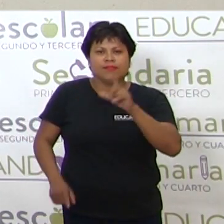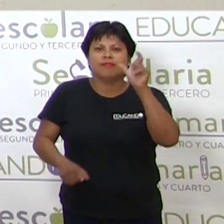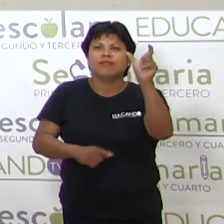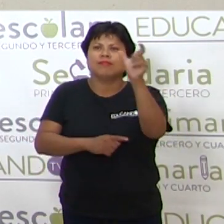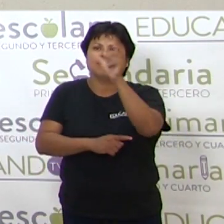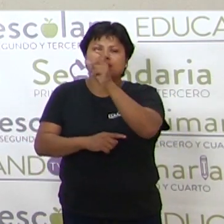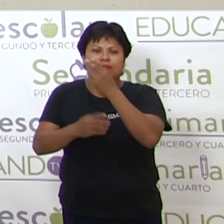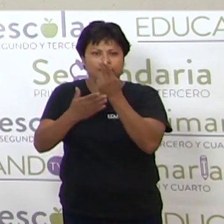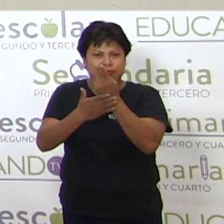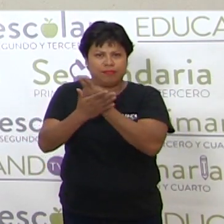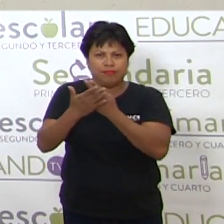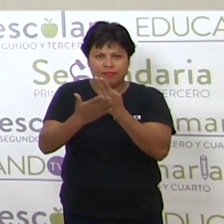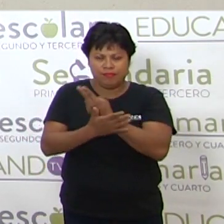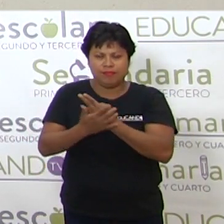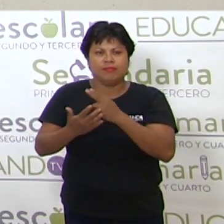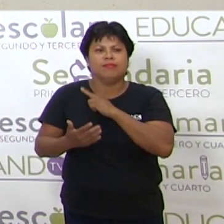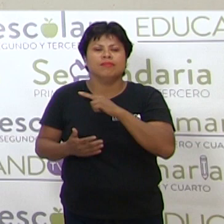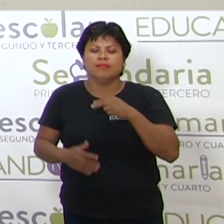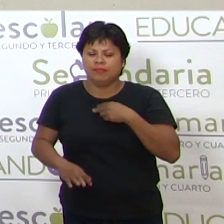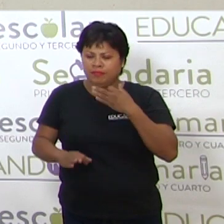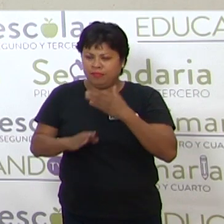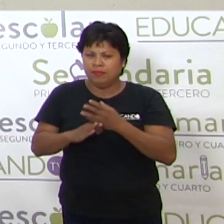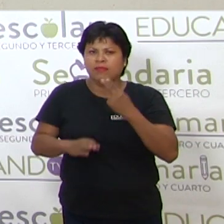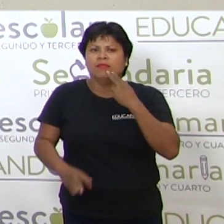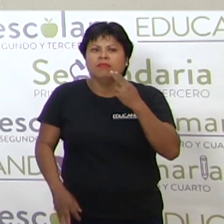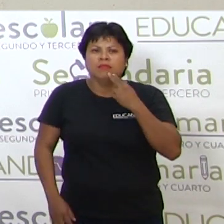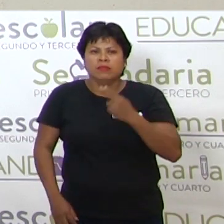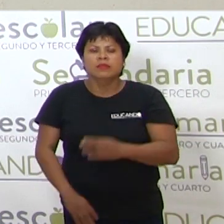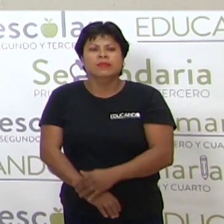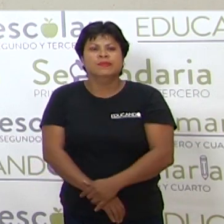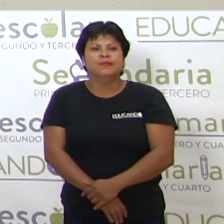en un momento más las vamos a utilizar